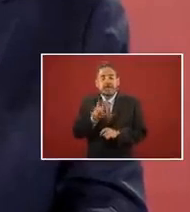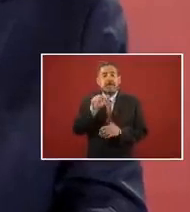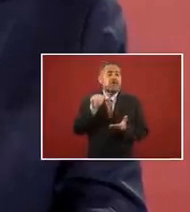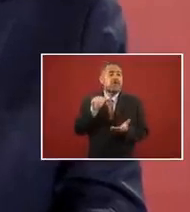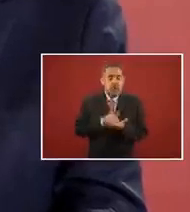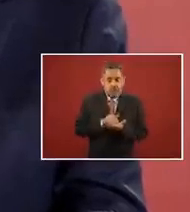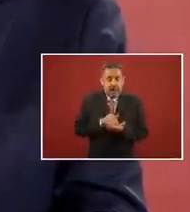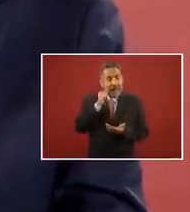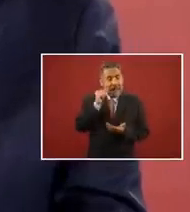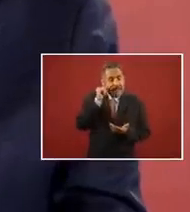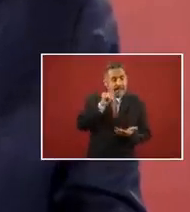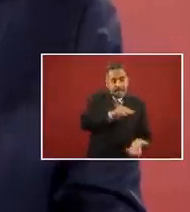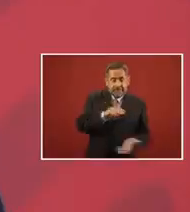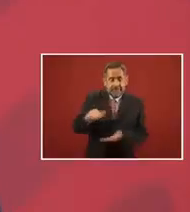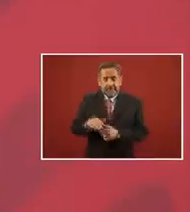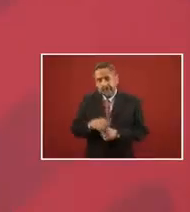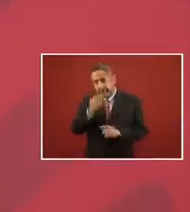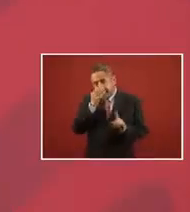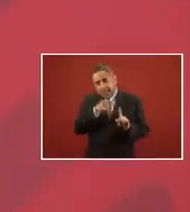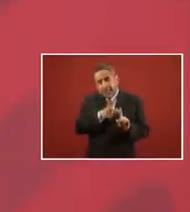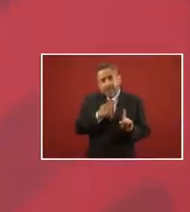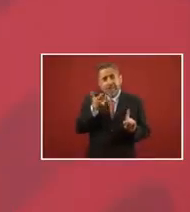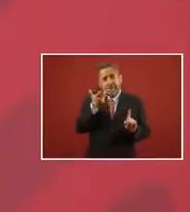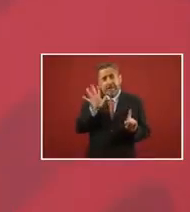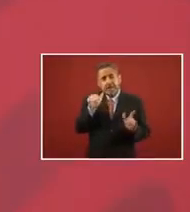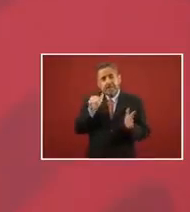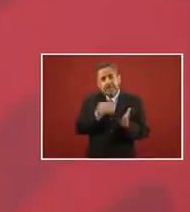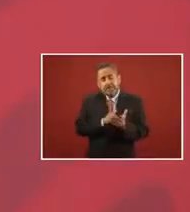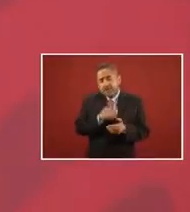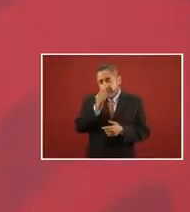1.735.000 barriles que se extrayeron ayer, solo 10.000